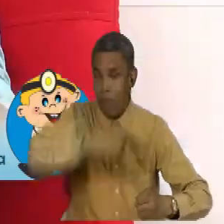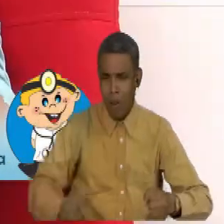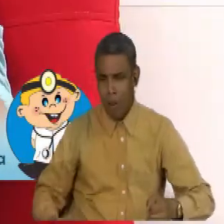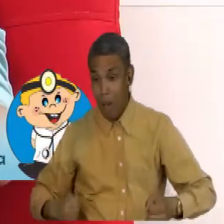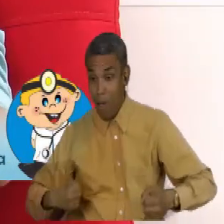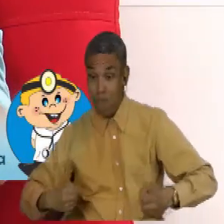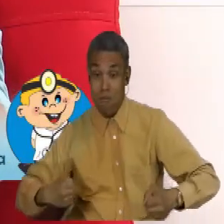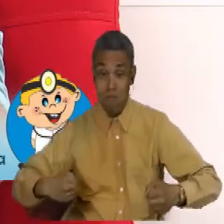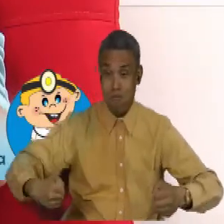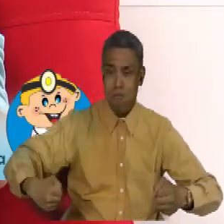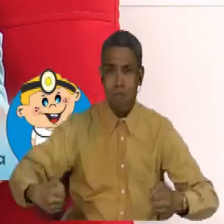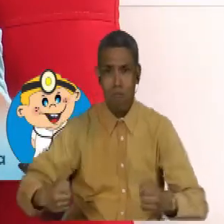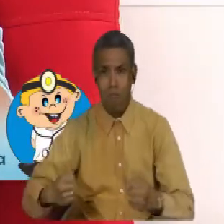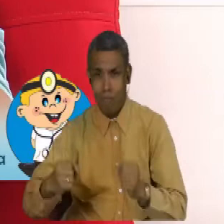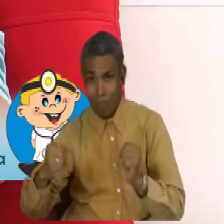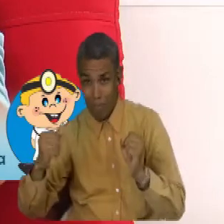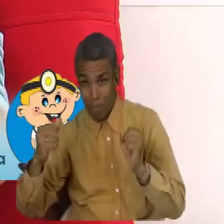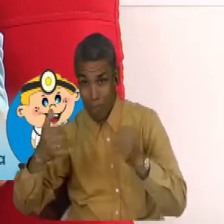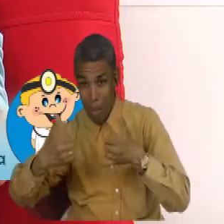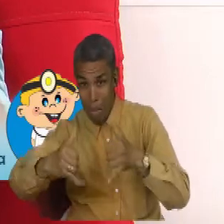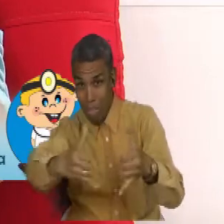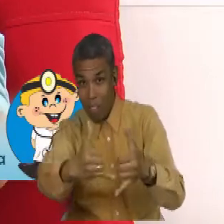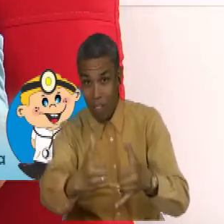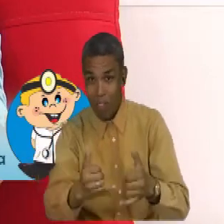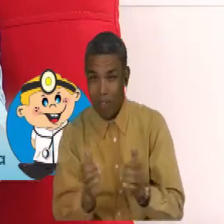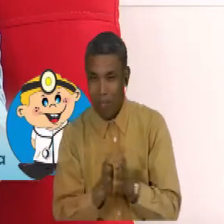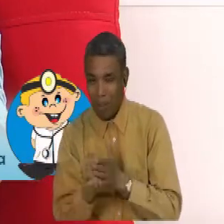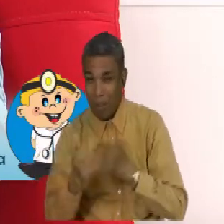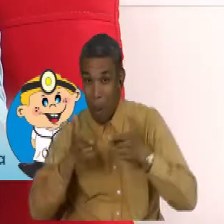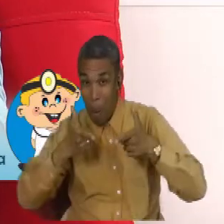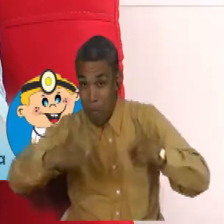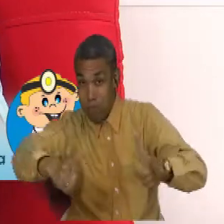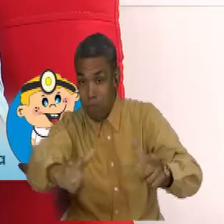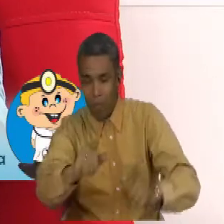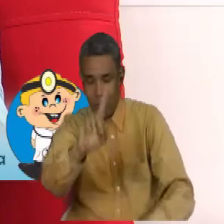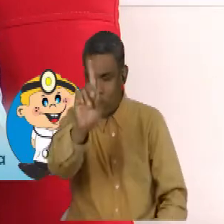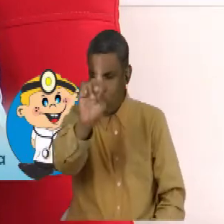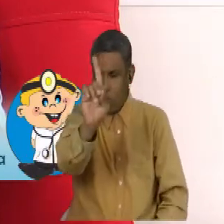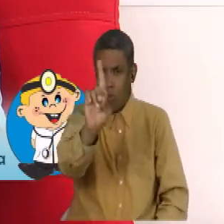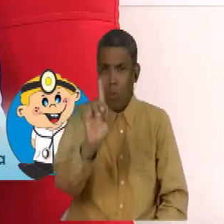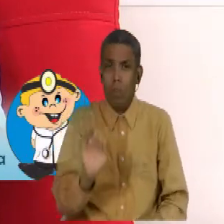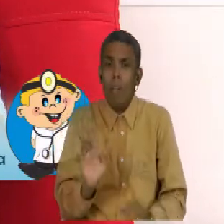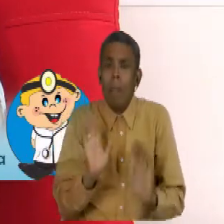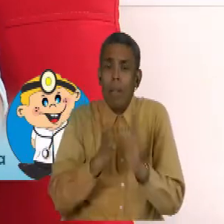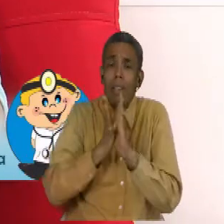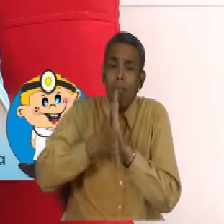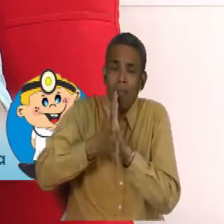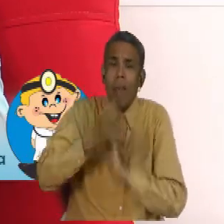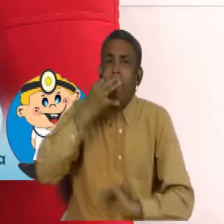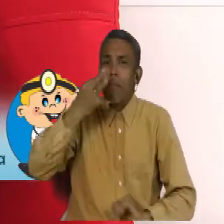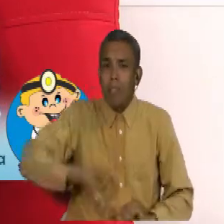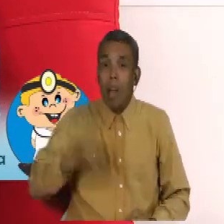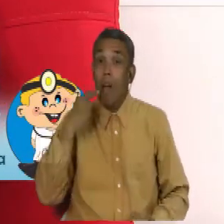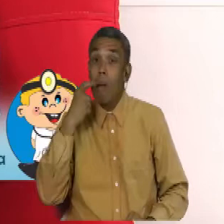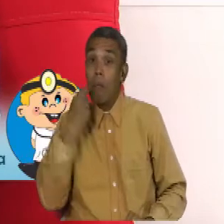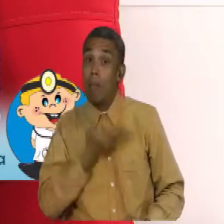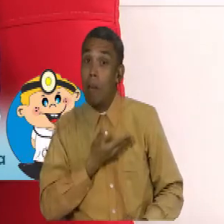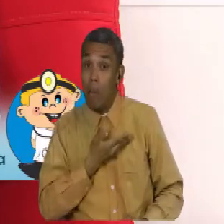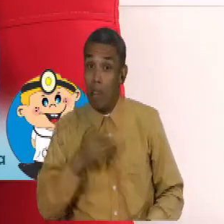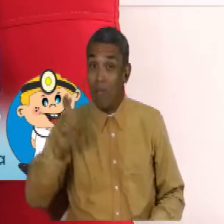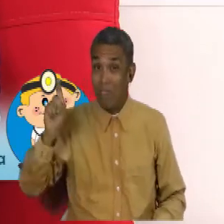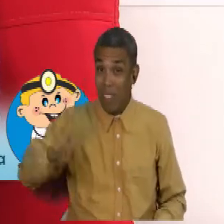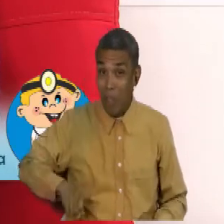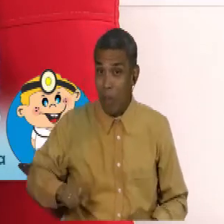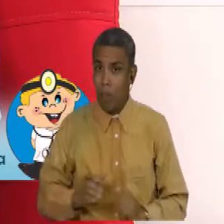que exponen a sus hijos a la burla y al bullying en el colegio. Sí. Entonces, protejan a sus hijos, protéjanlos. No se